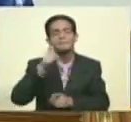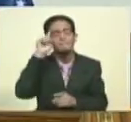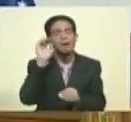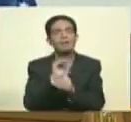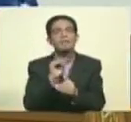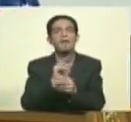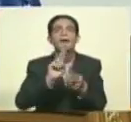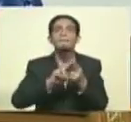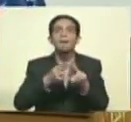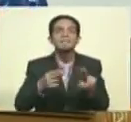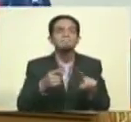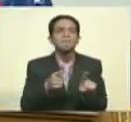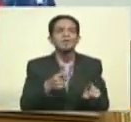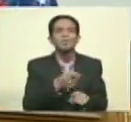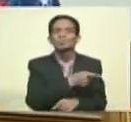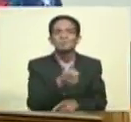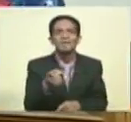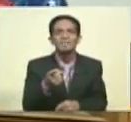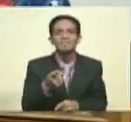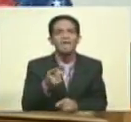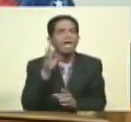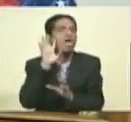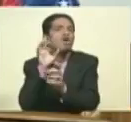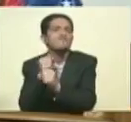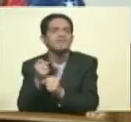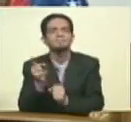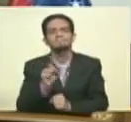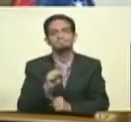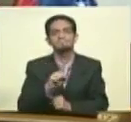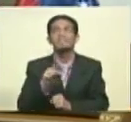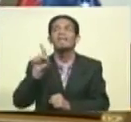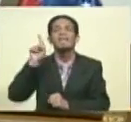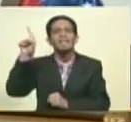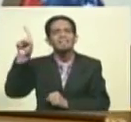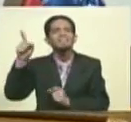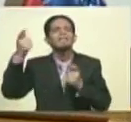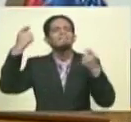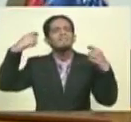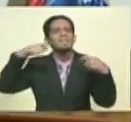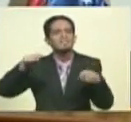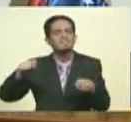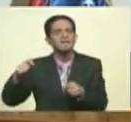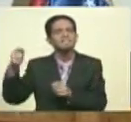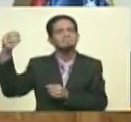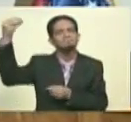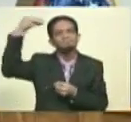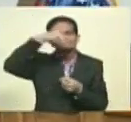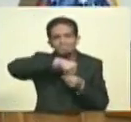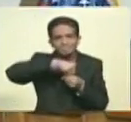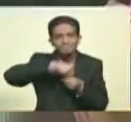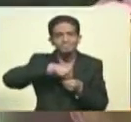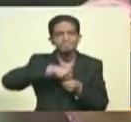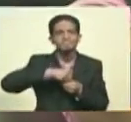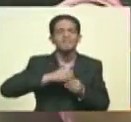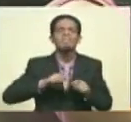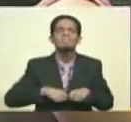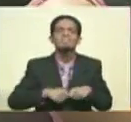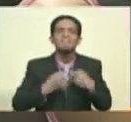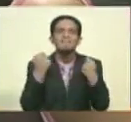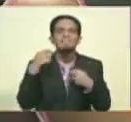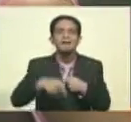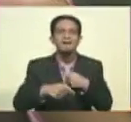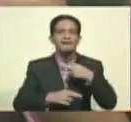se confíe. El imperio va a seguir intentando acabar, frenar esta